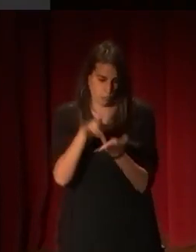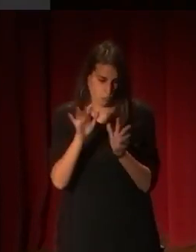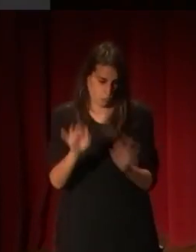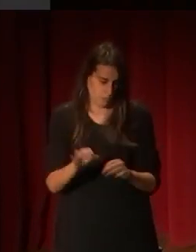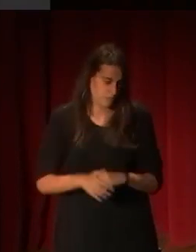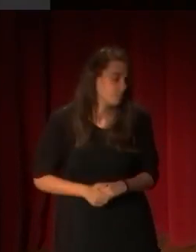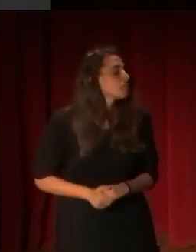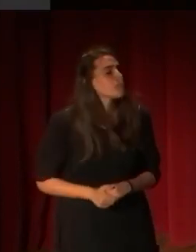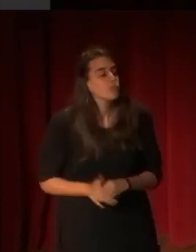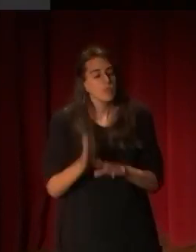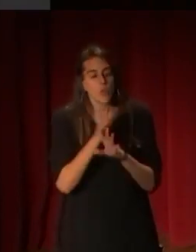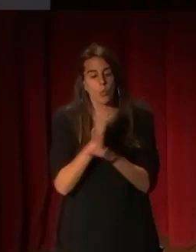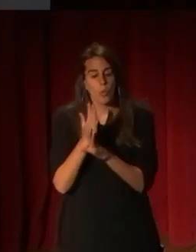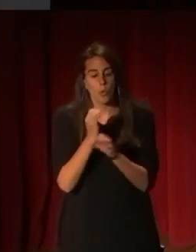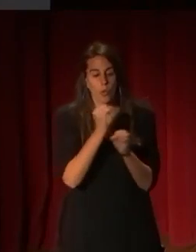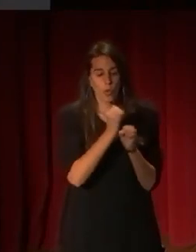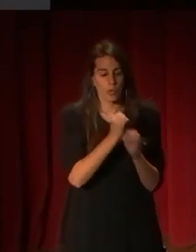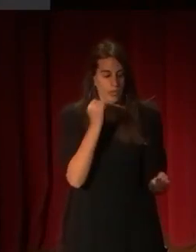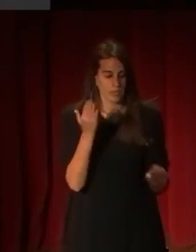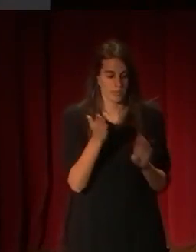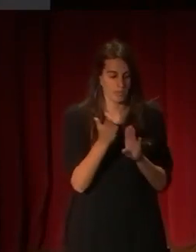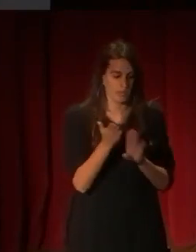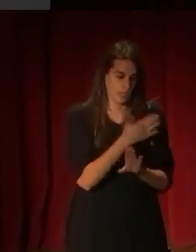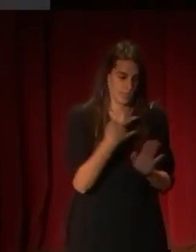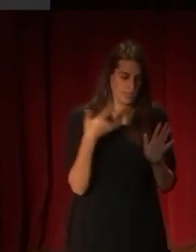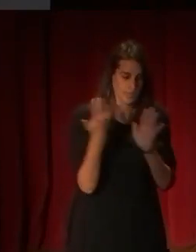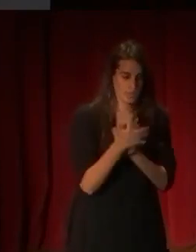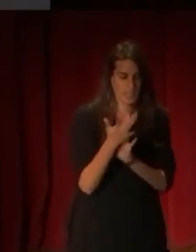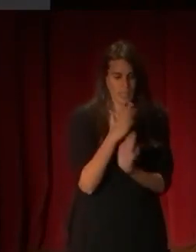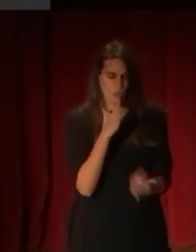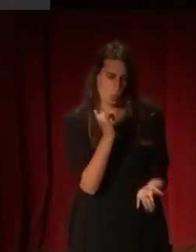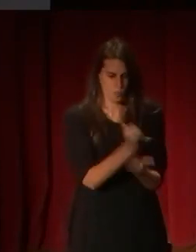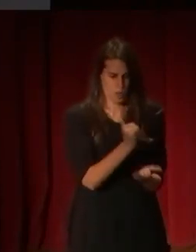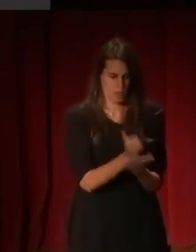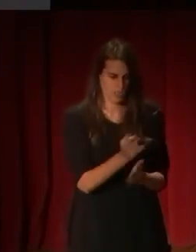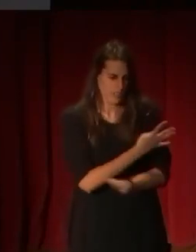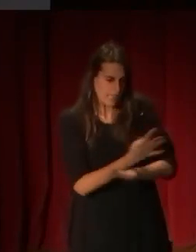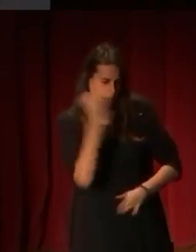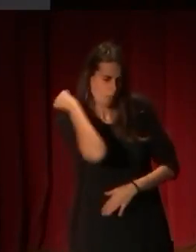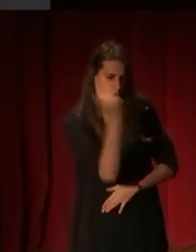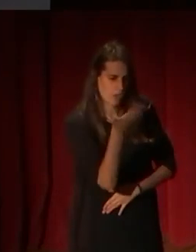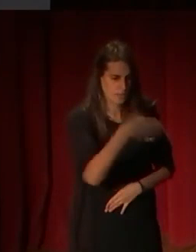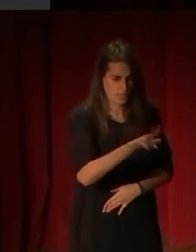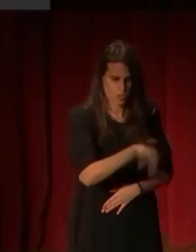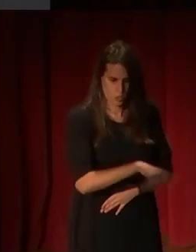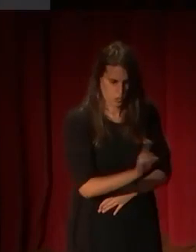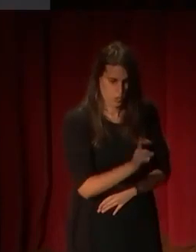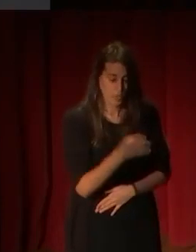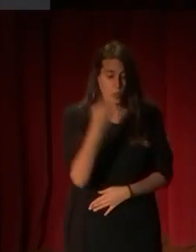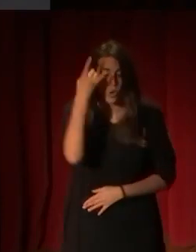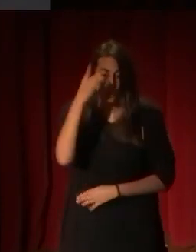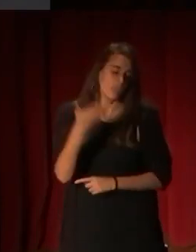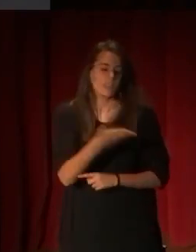diferencia de los juegos de cañas que como ya he dicho antes eran combates simulados no sangrientos las tauromaquias